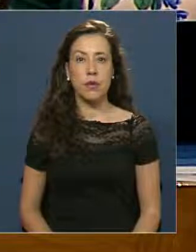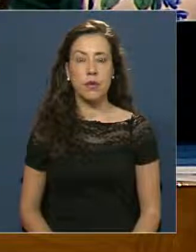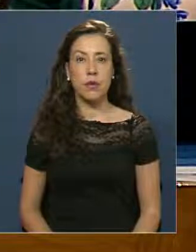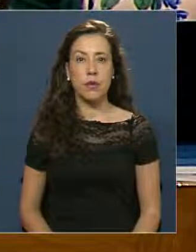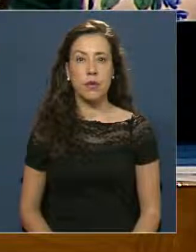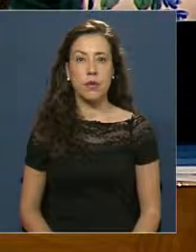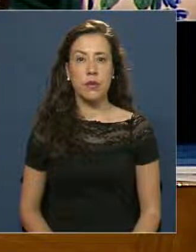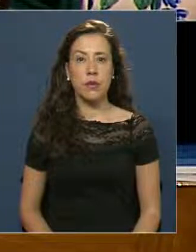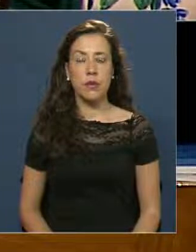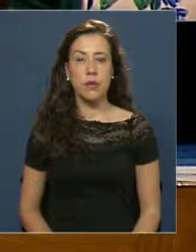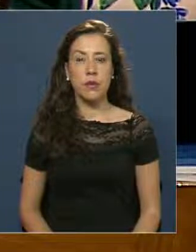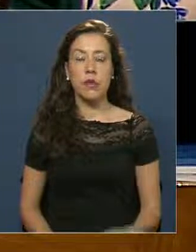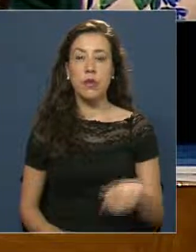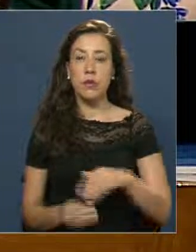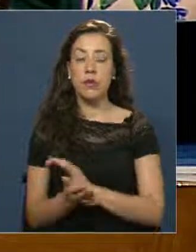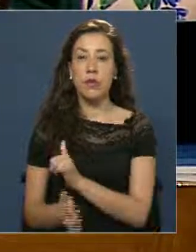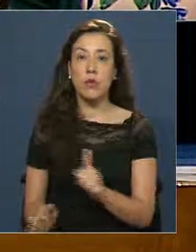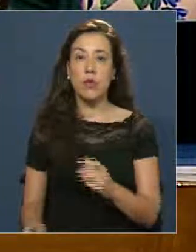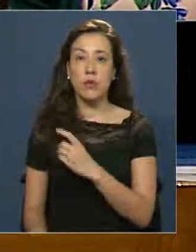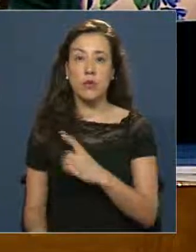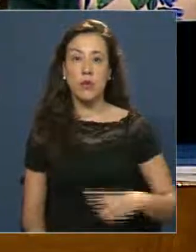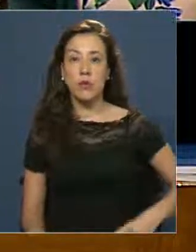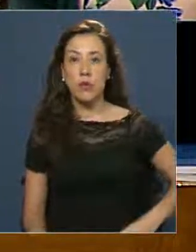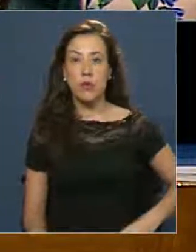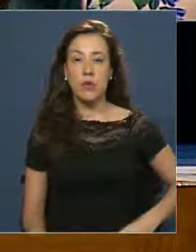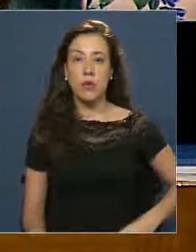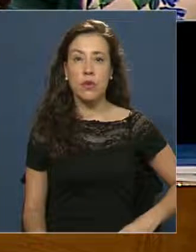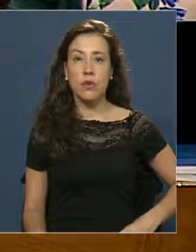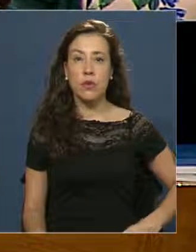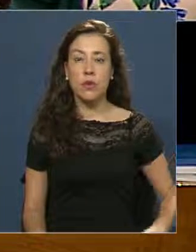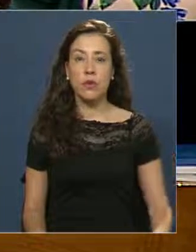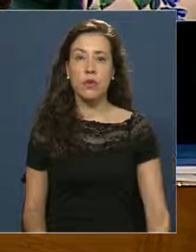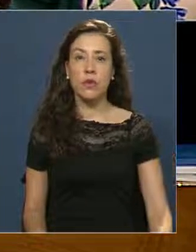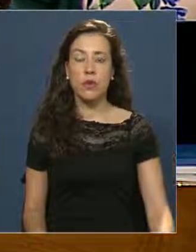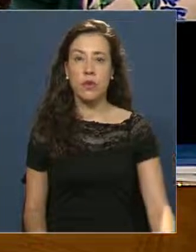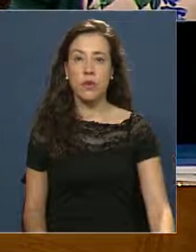Han votado todas las señoras y señores diputados.